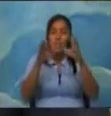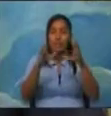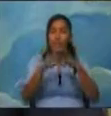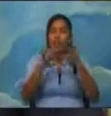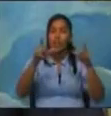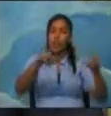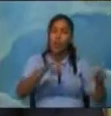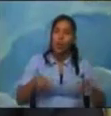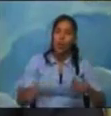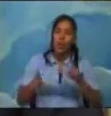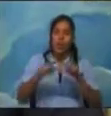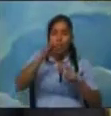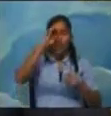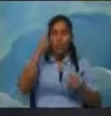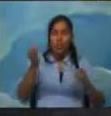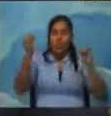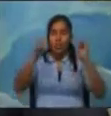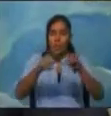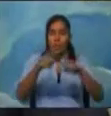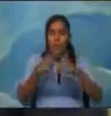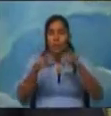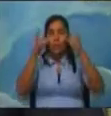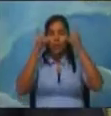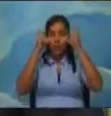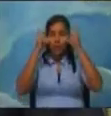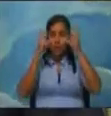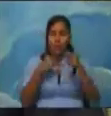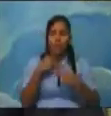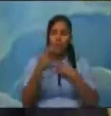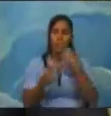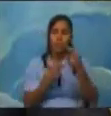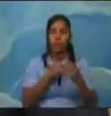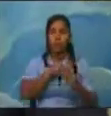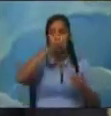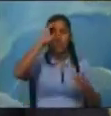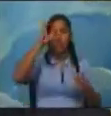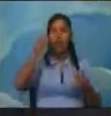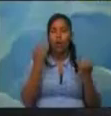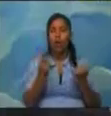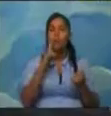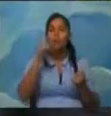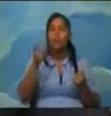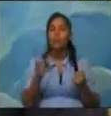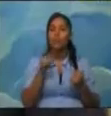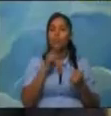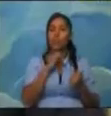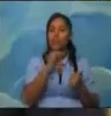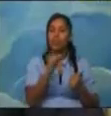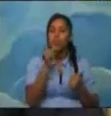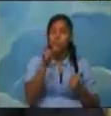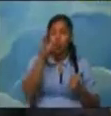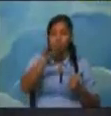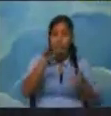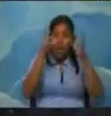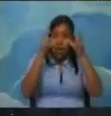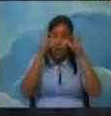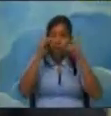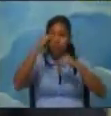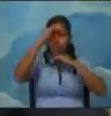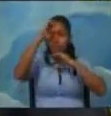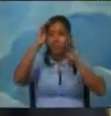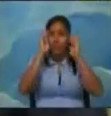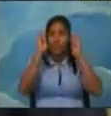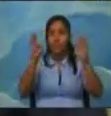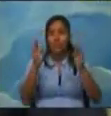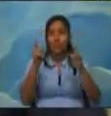que Dios te ha puesto. Pero hay que oír la voz de Dios. Mi pregunta es, ¿usted está oyendo la voz de Dios? ¿Está prestando usted